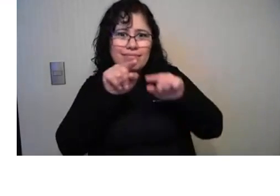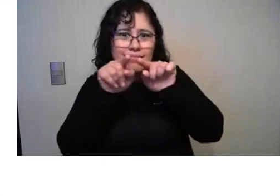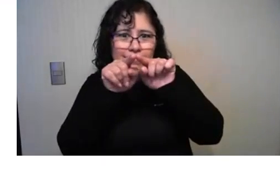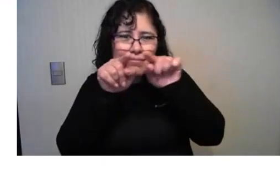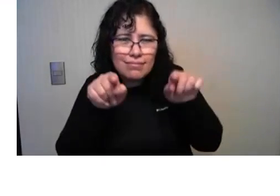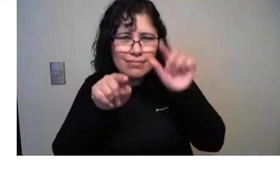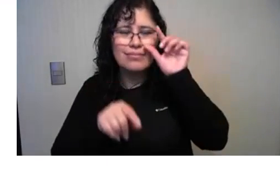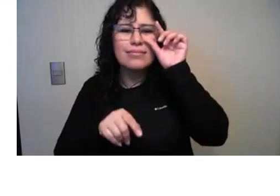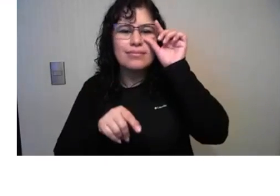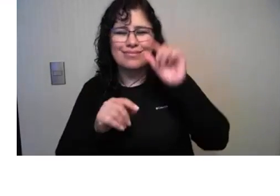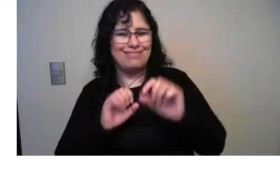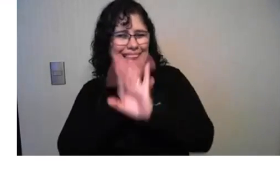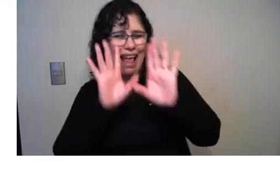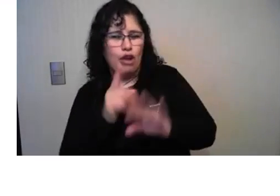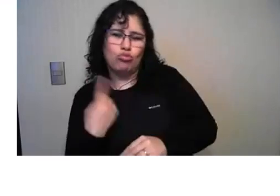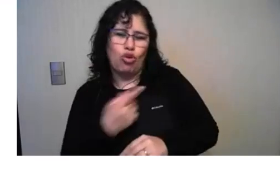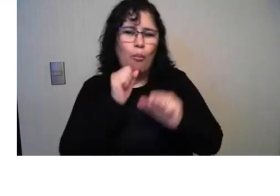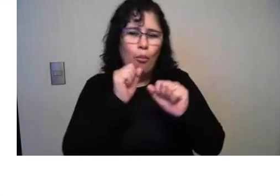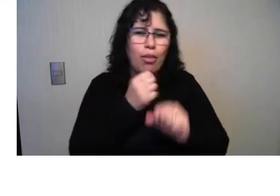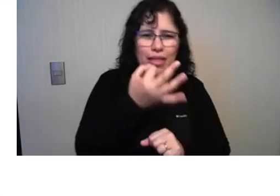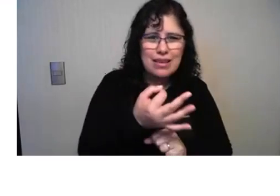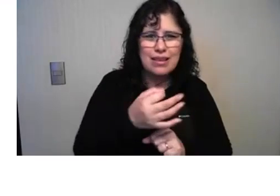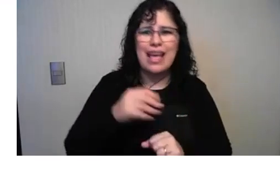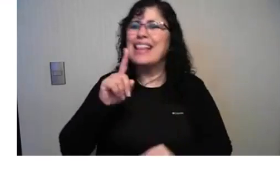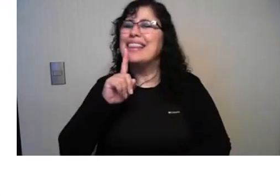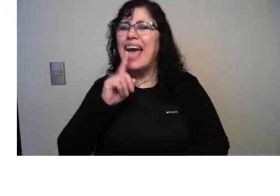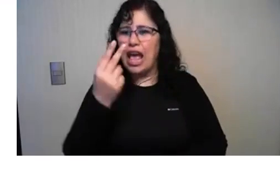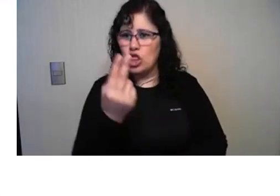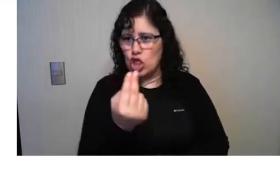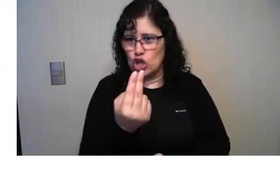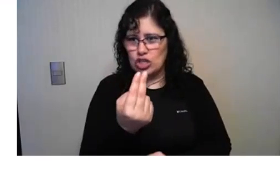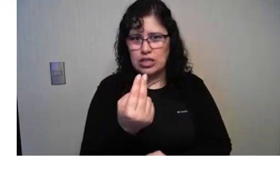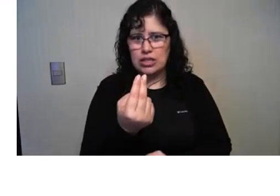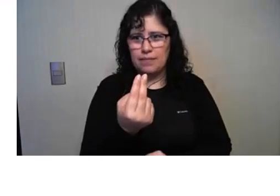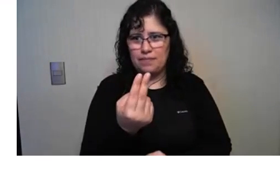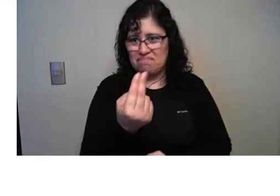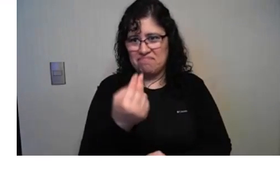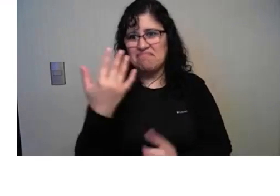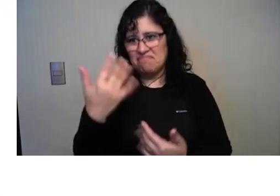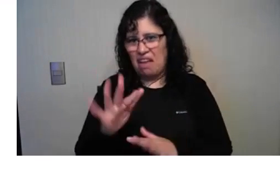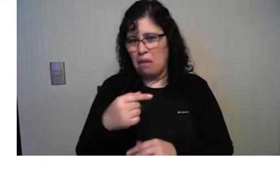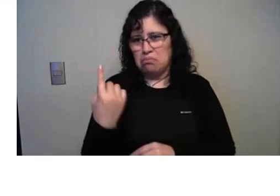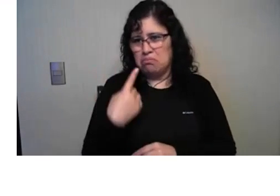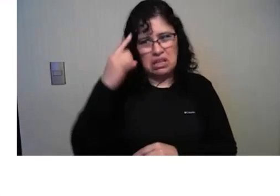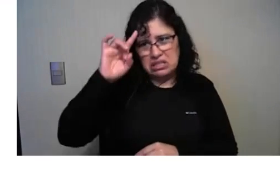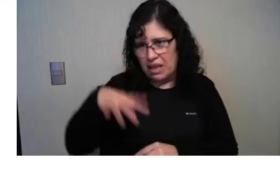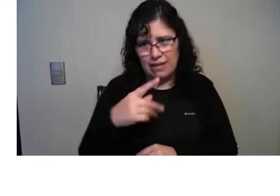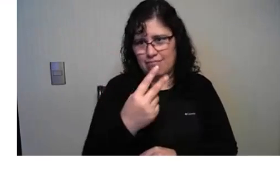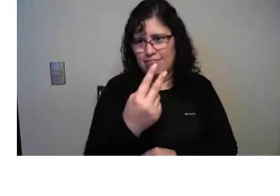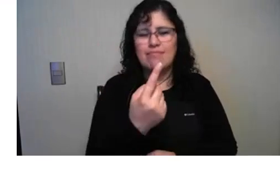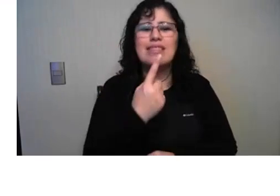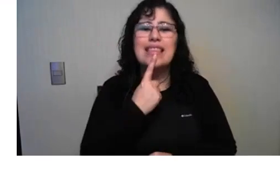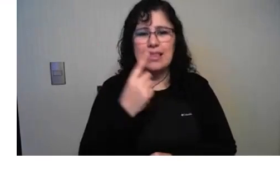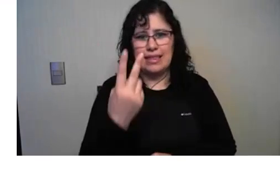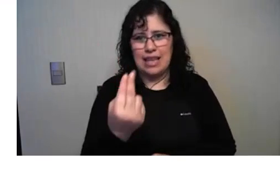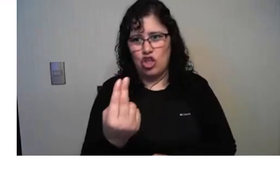nosotros claramente podemos decir que esto es T12, ¿ya? En la vértebra T12. ¿Sí? Y